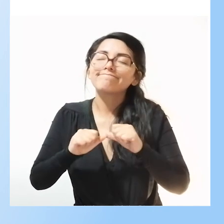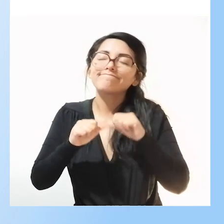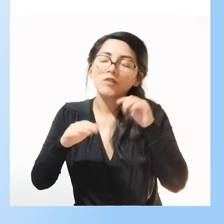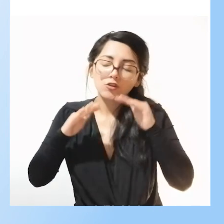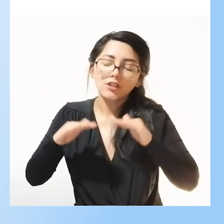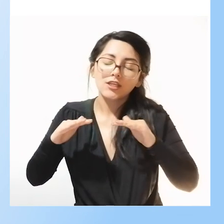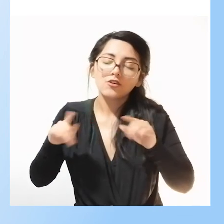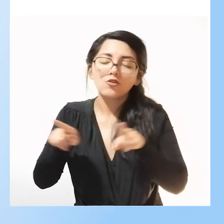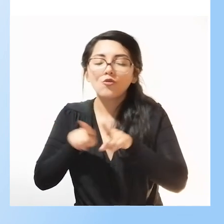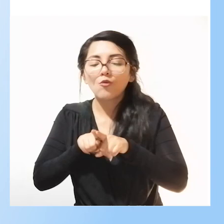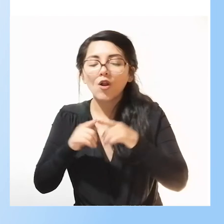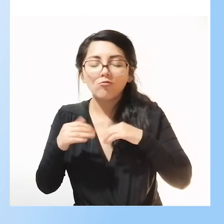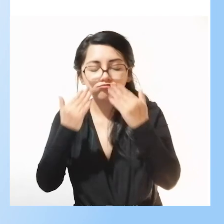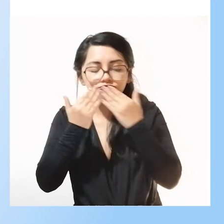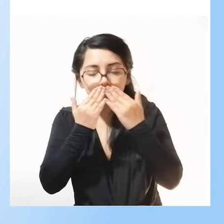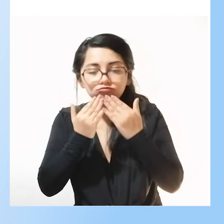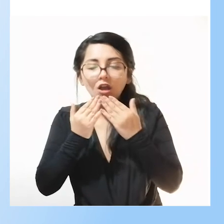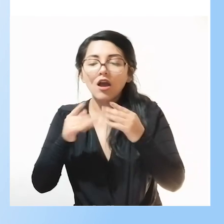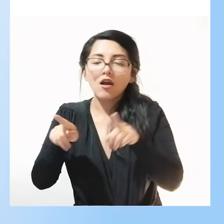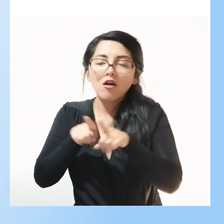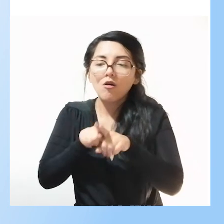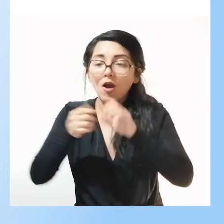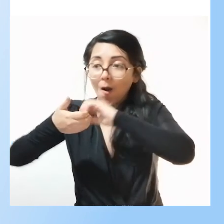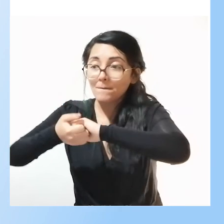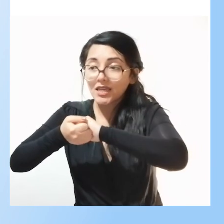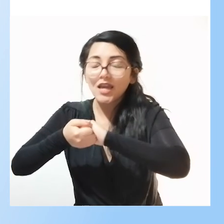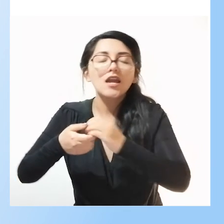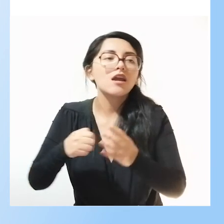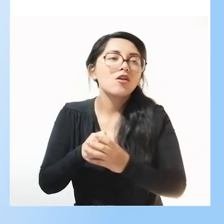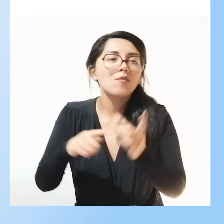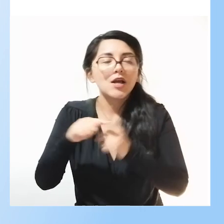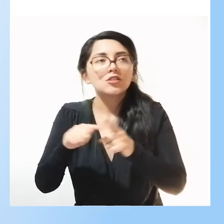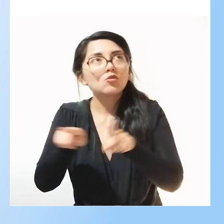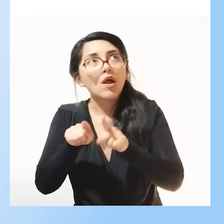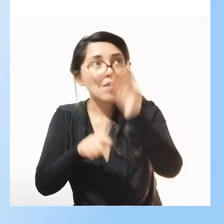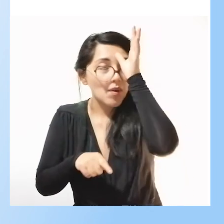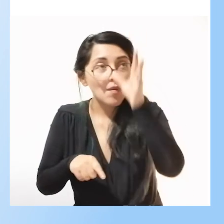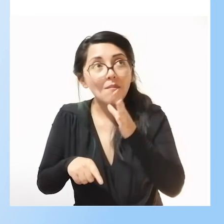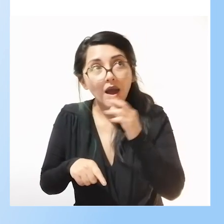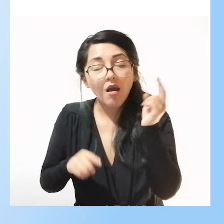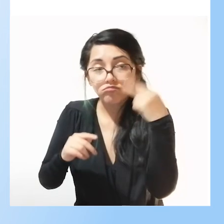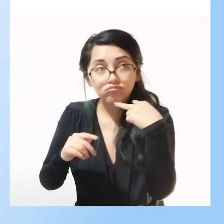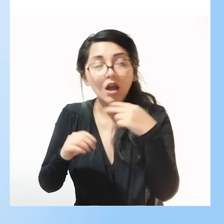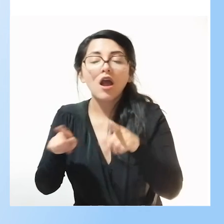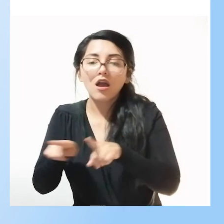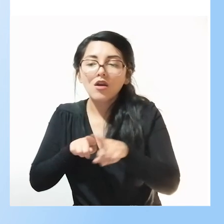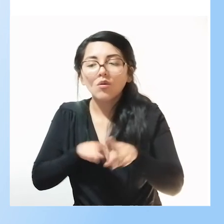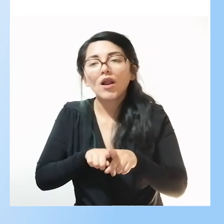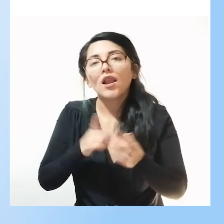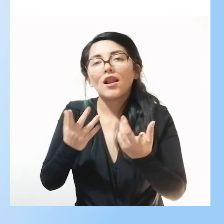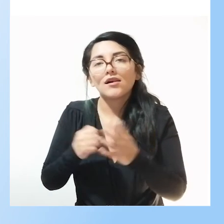alumno, amigo, hijo y también paciente. Pero el ser paciente solamente ha de ser un rol